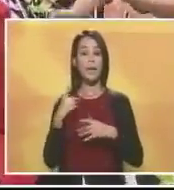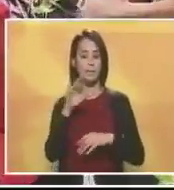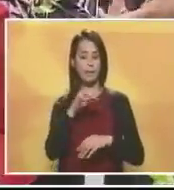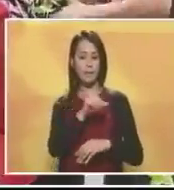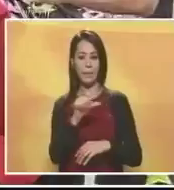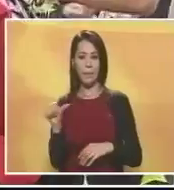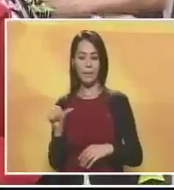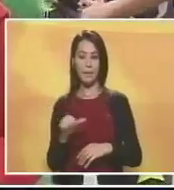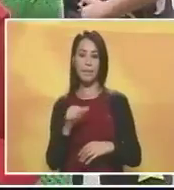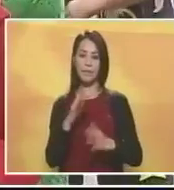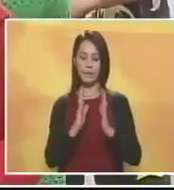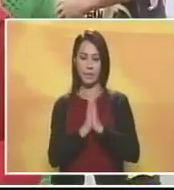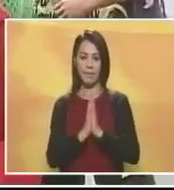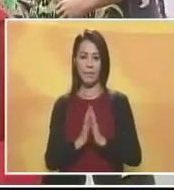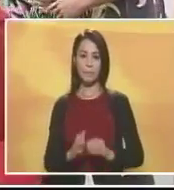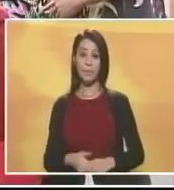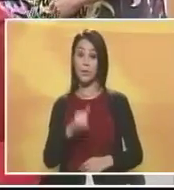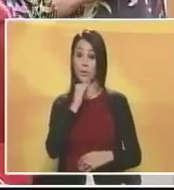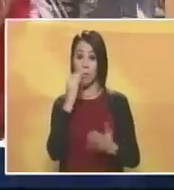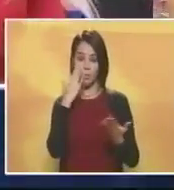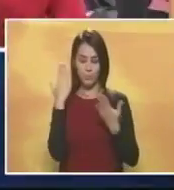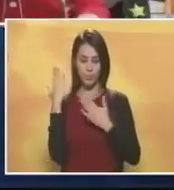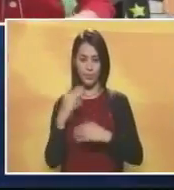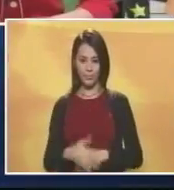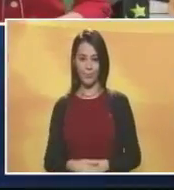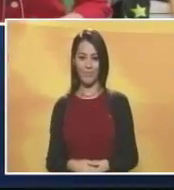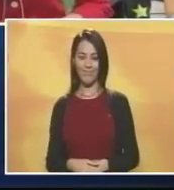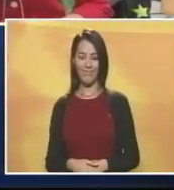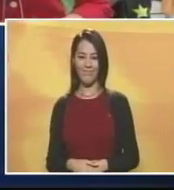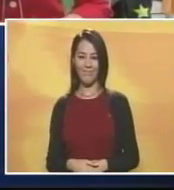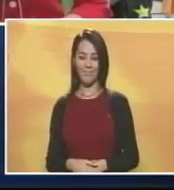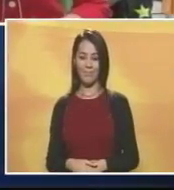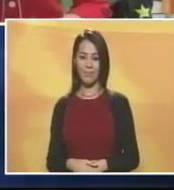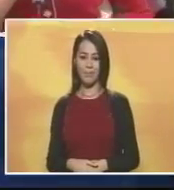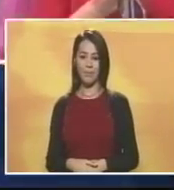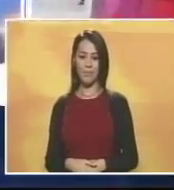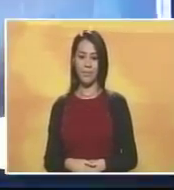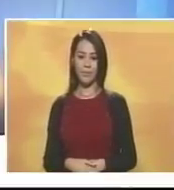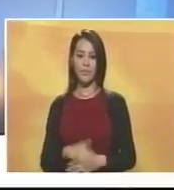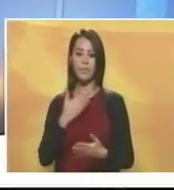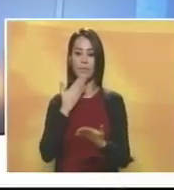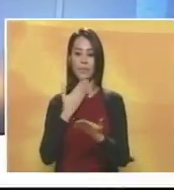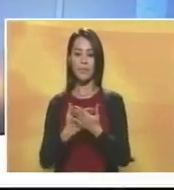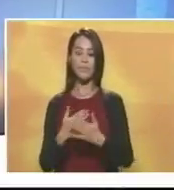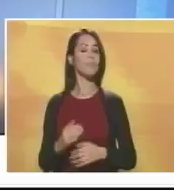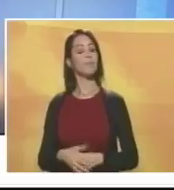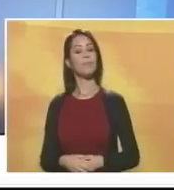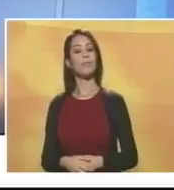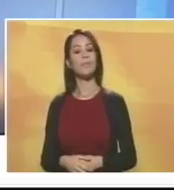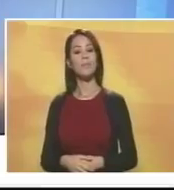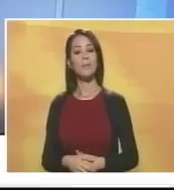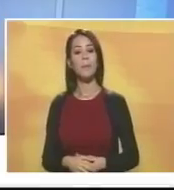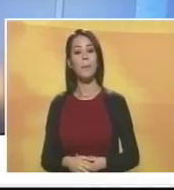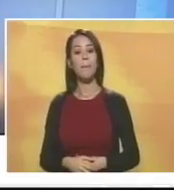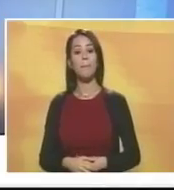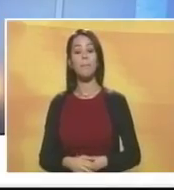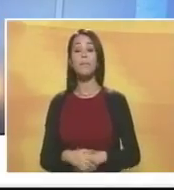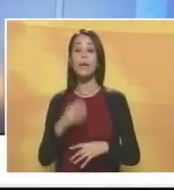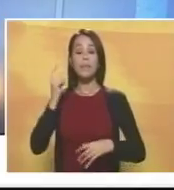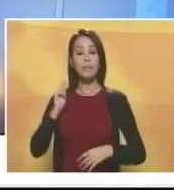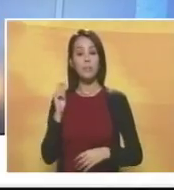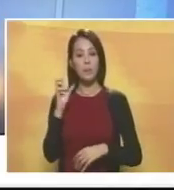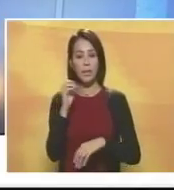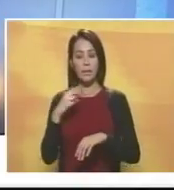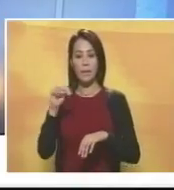Santa. Esta es la información que podemos brindarles por los momentos. Continúen con más de Noticiero Venevisión. Muchísimas gracias, Diana. Continuamos con más. El diputado ante la